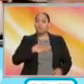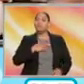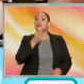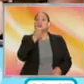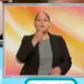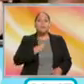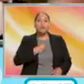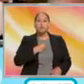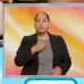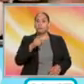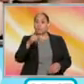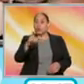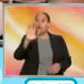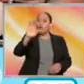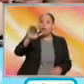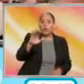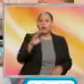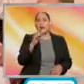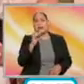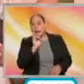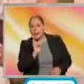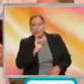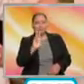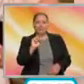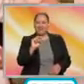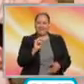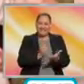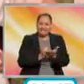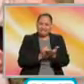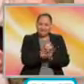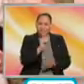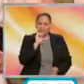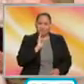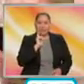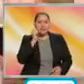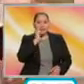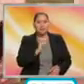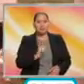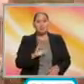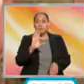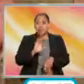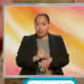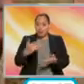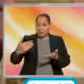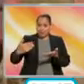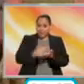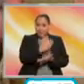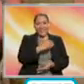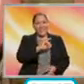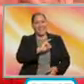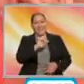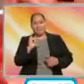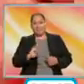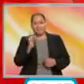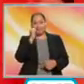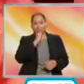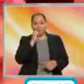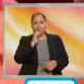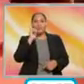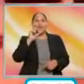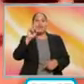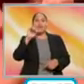Ni siquiera entrar a discusión como ahorita porque esto, porque no, aquello, o justificarse, puerta, ¿no? ¿no? La doña, ¿no? Exactamente. Es que así lo decidió la